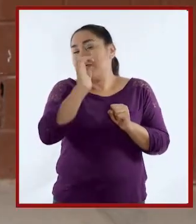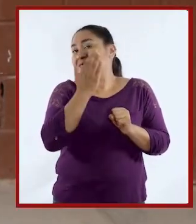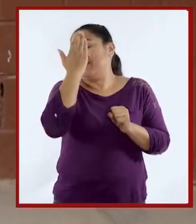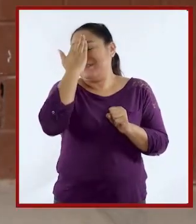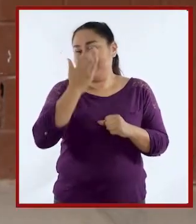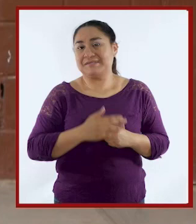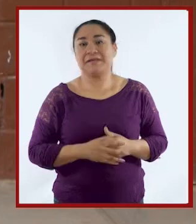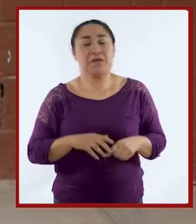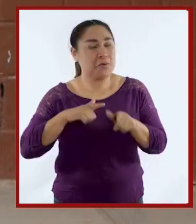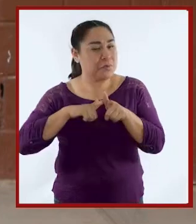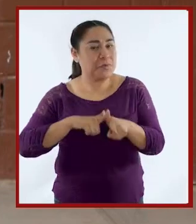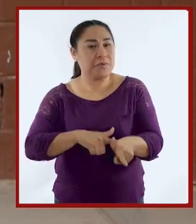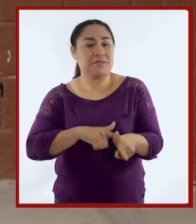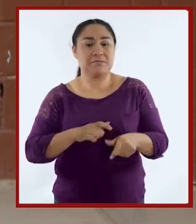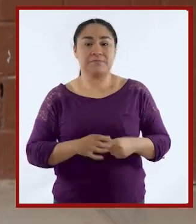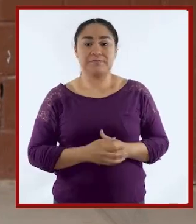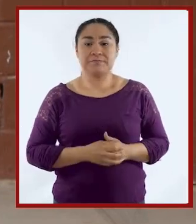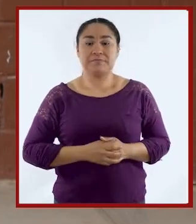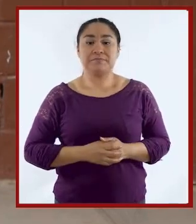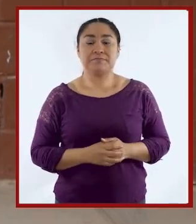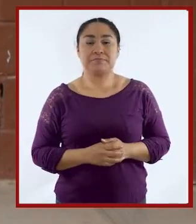lado.